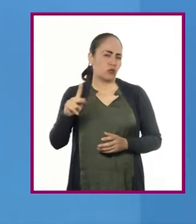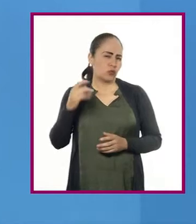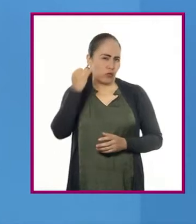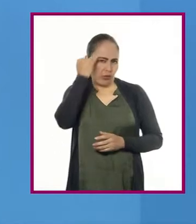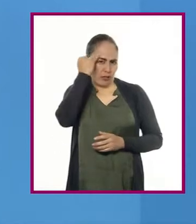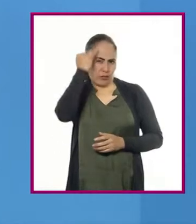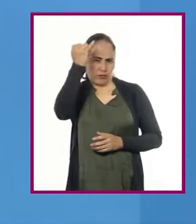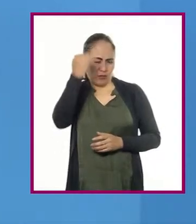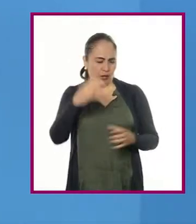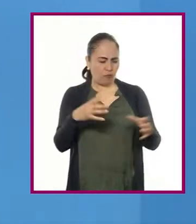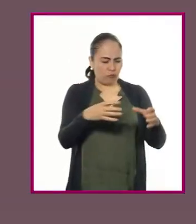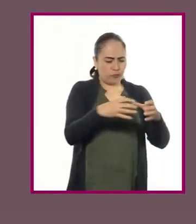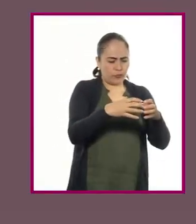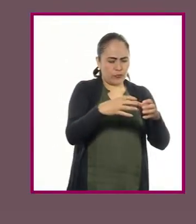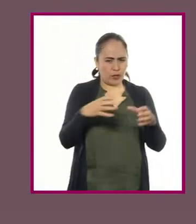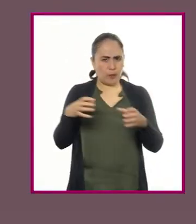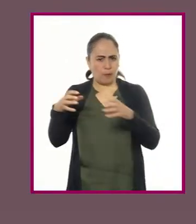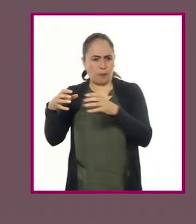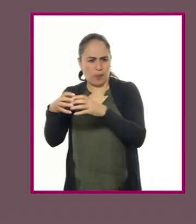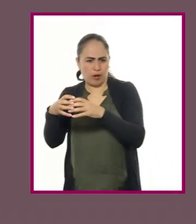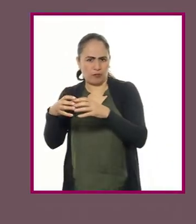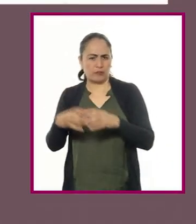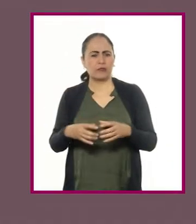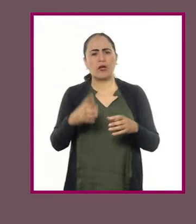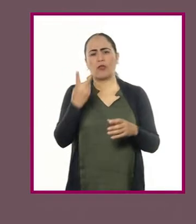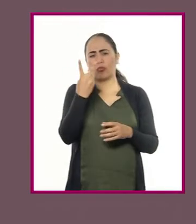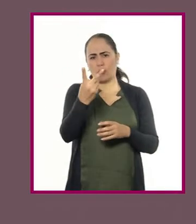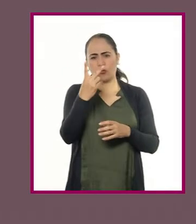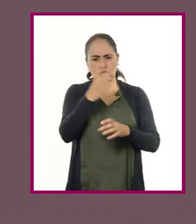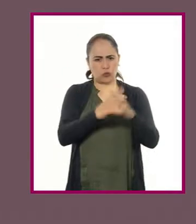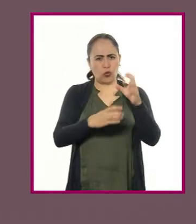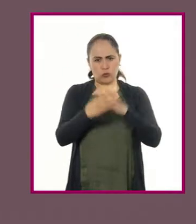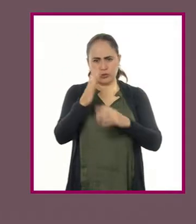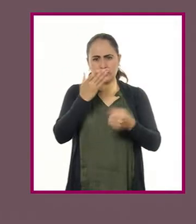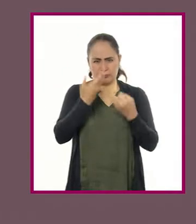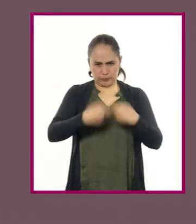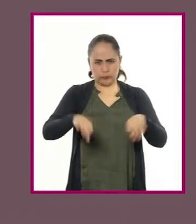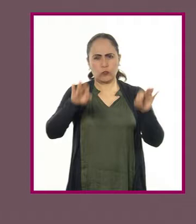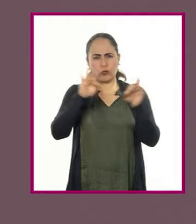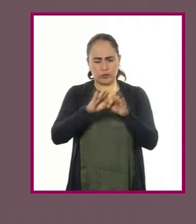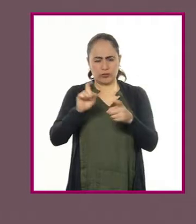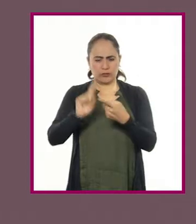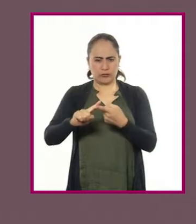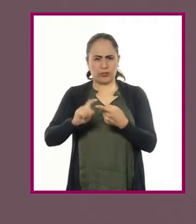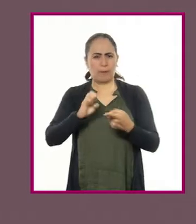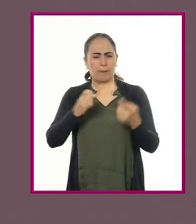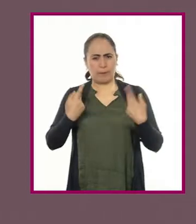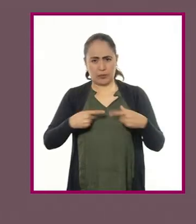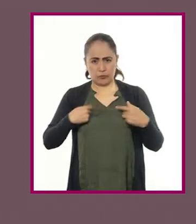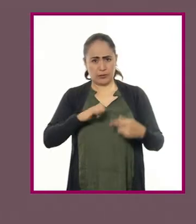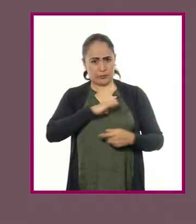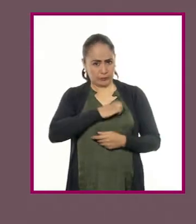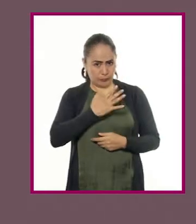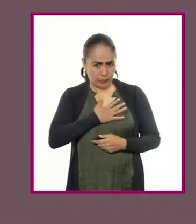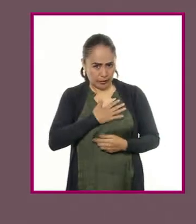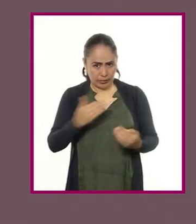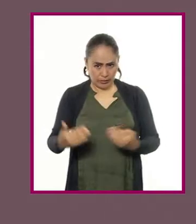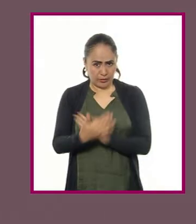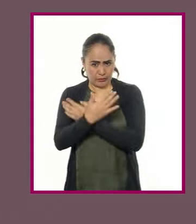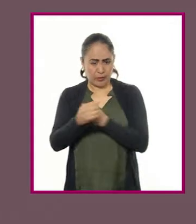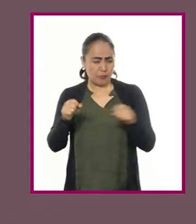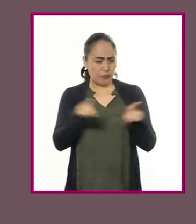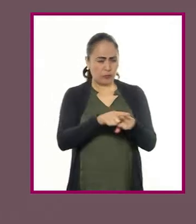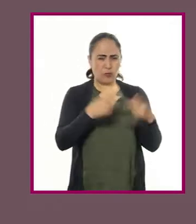que dicha sociedad estaba compuesta por dos elementos principales: españoles e indígenas. Así